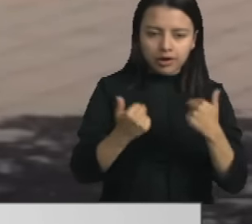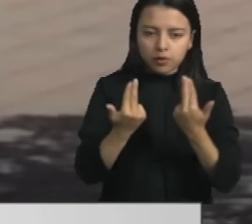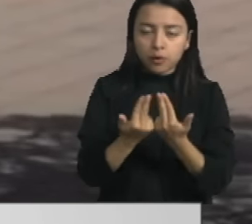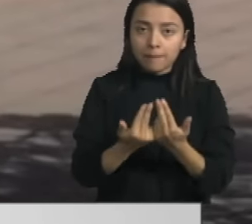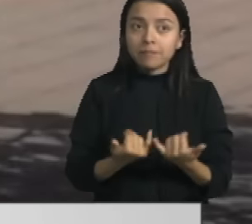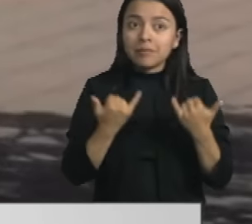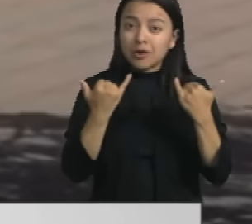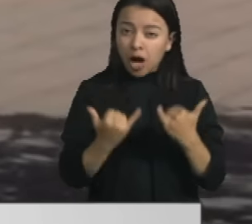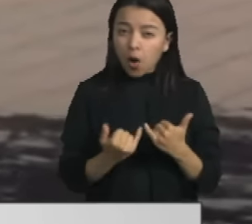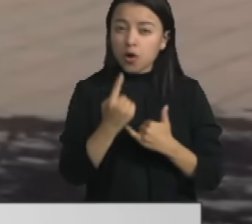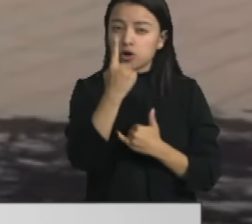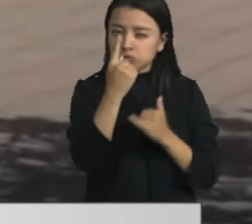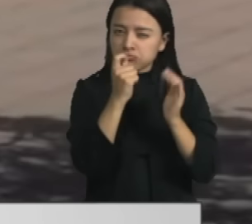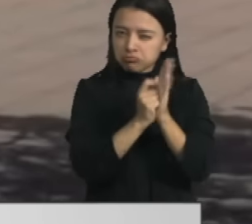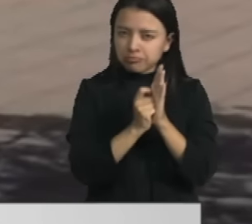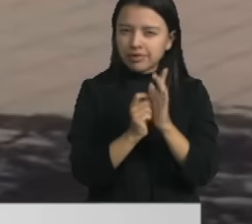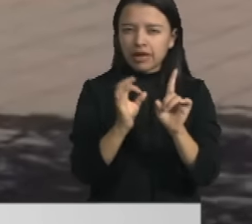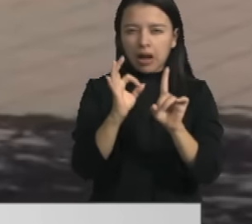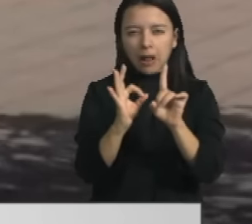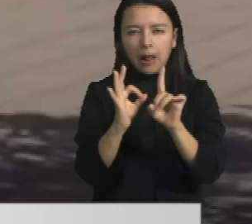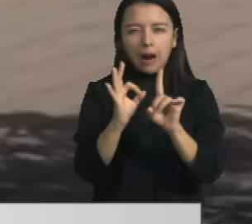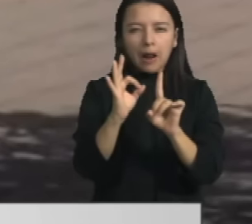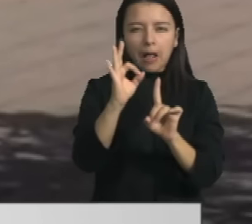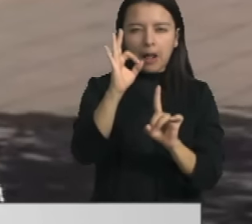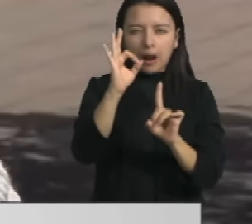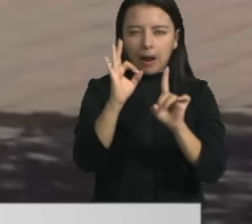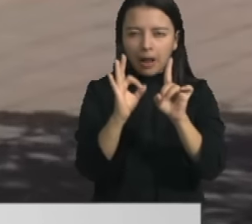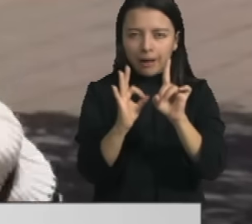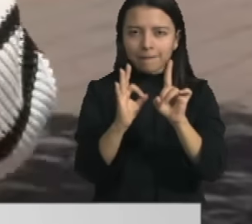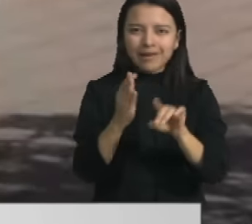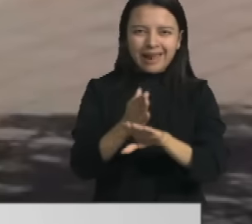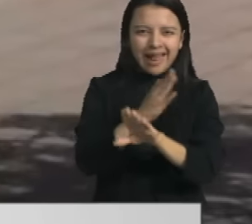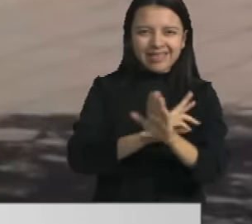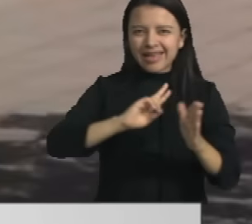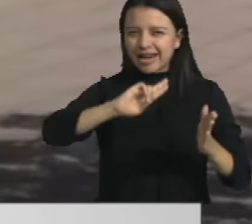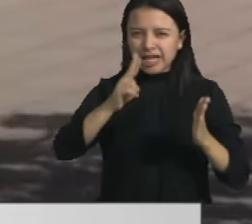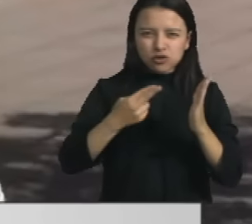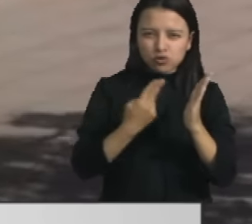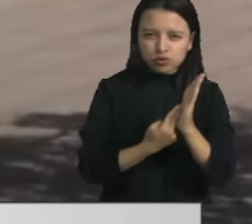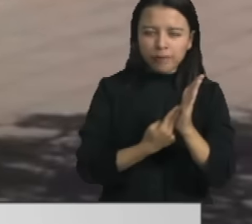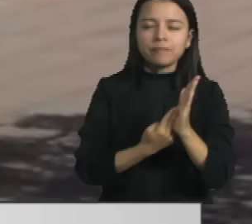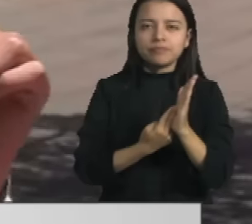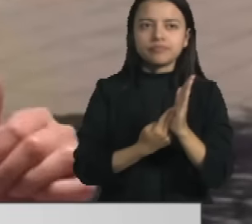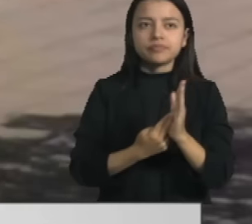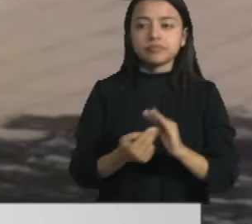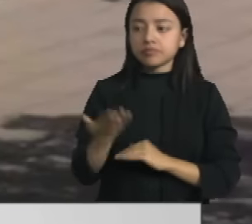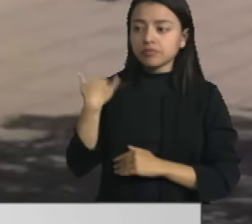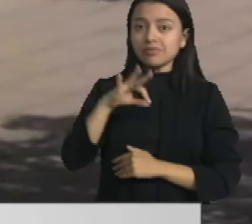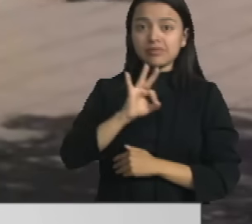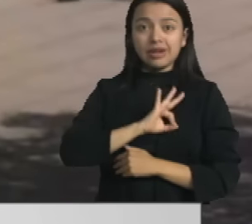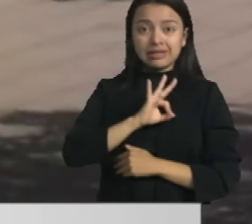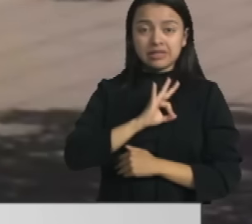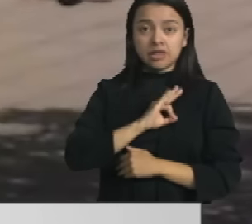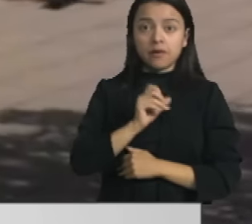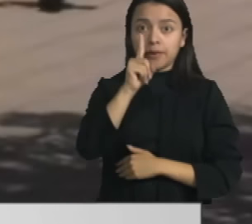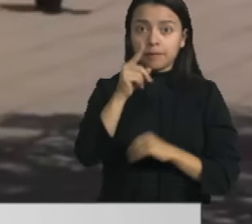este momento con una gradualidad en esa resolución, en esa primera alza que se registró el sábado pasado